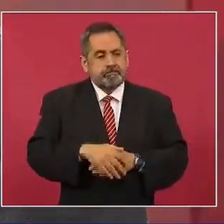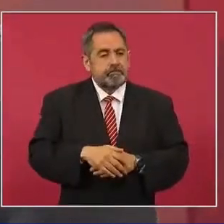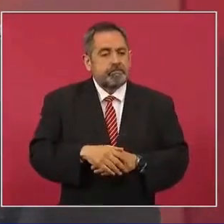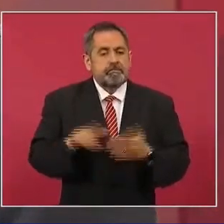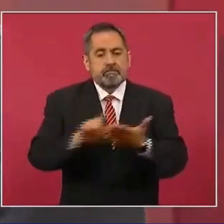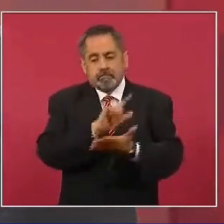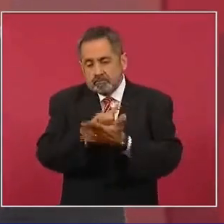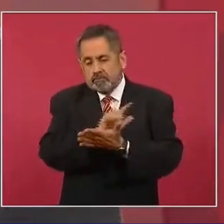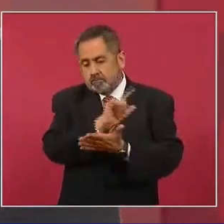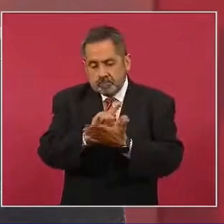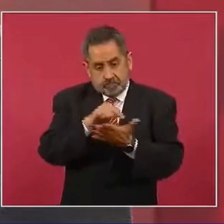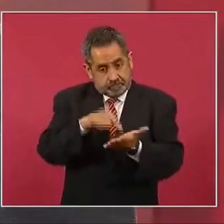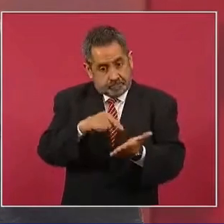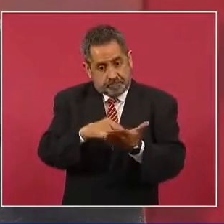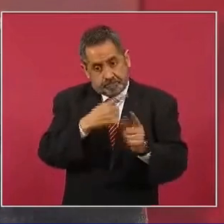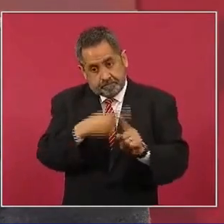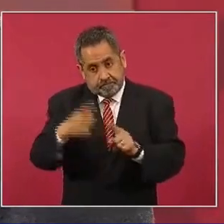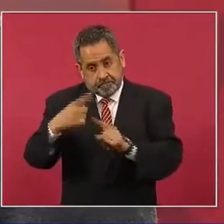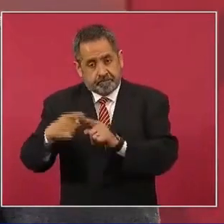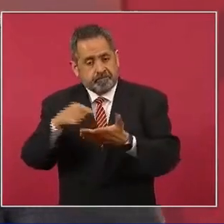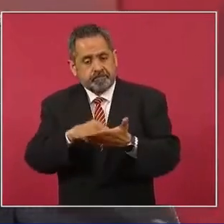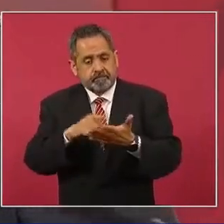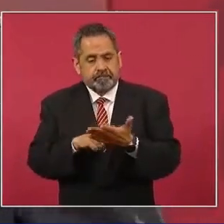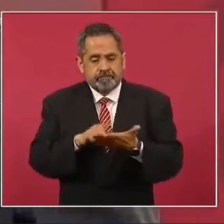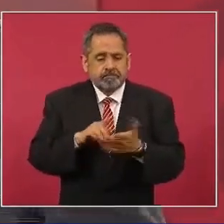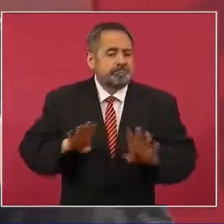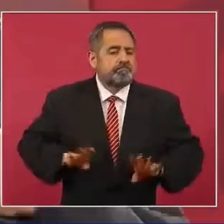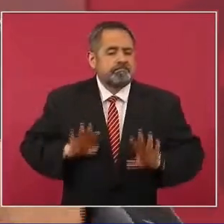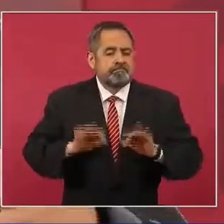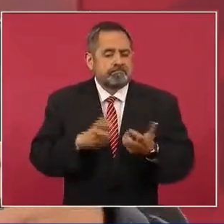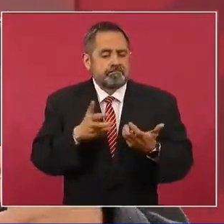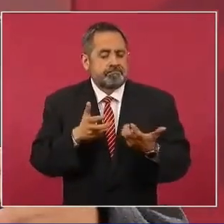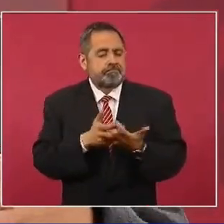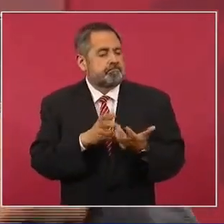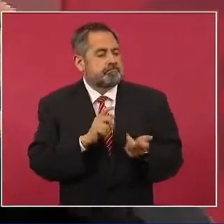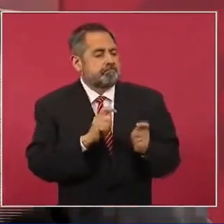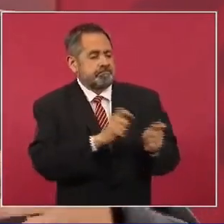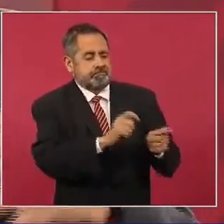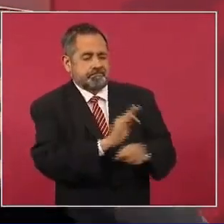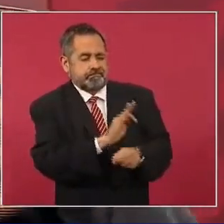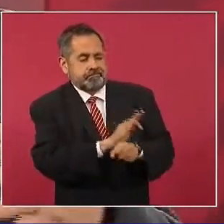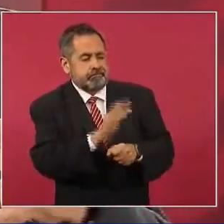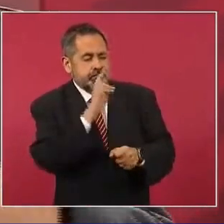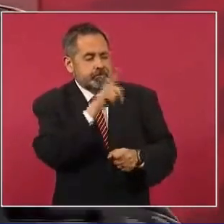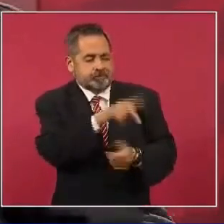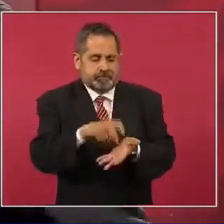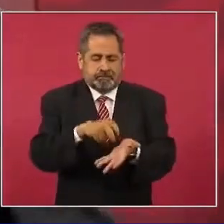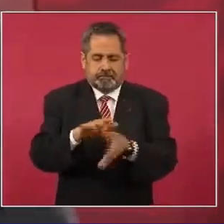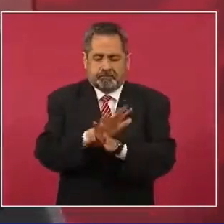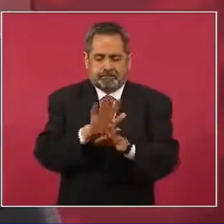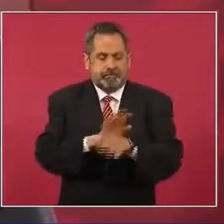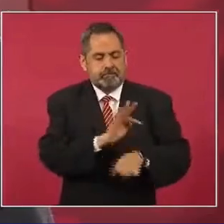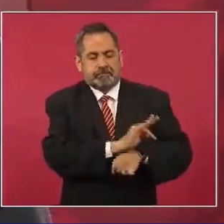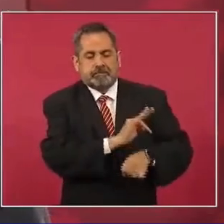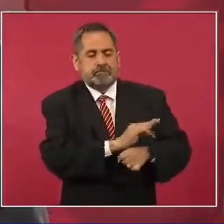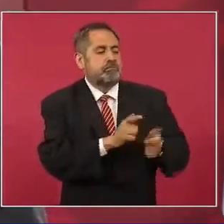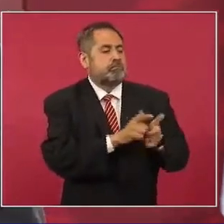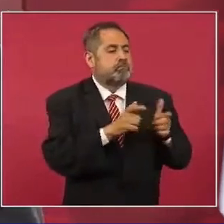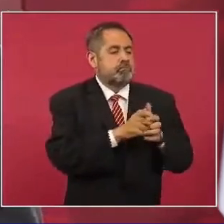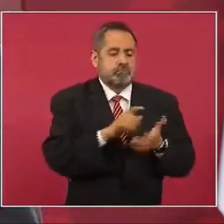las leyes estaban hechas para beneficiar a una minoría,